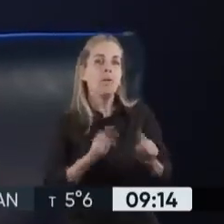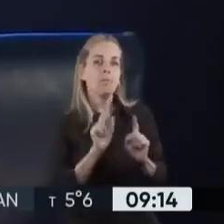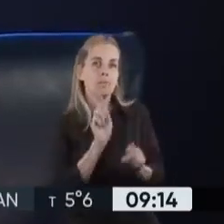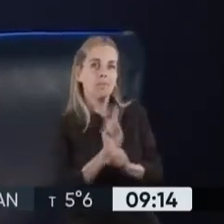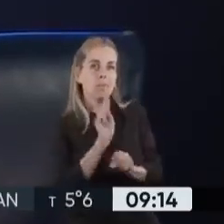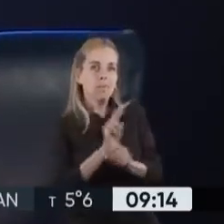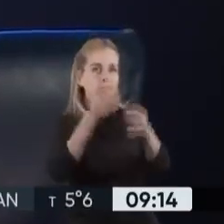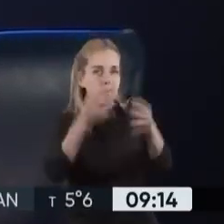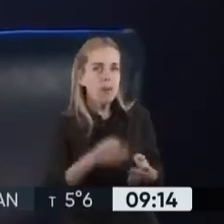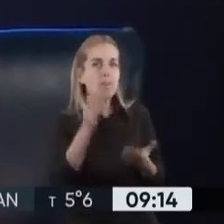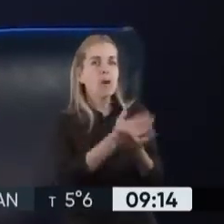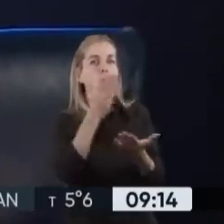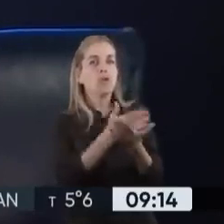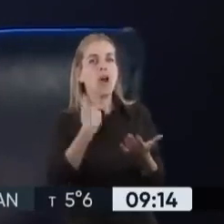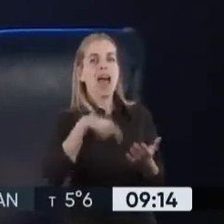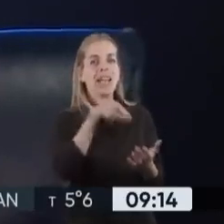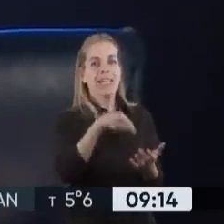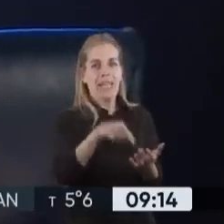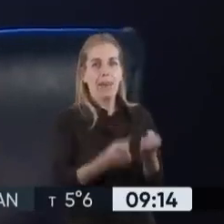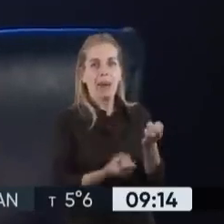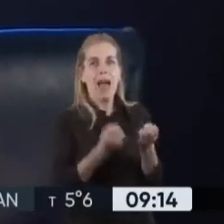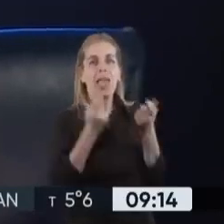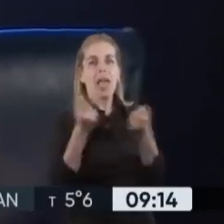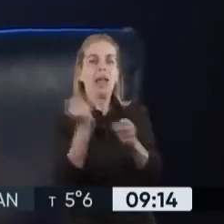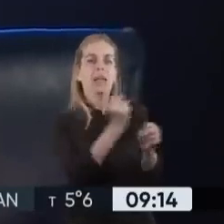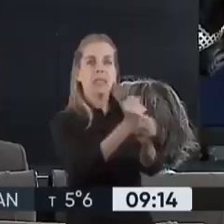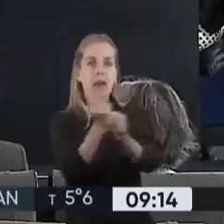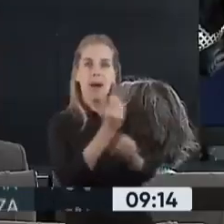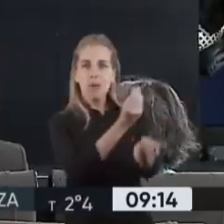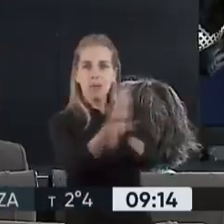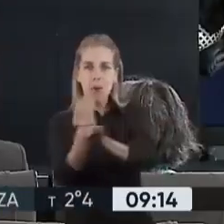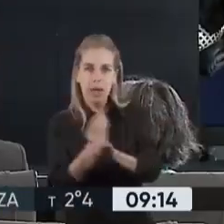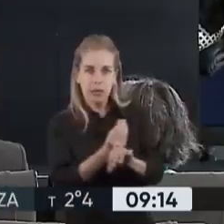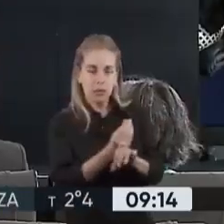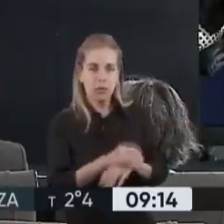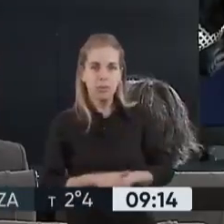productiva en argentina para generar los puestos de trabajo de lo que hablábamos antes